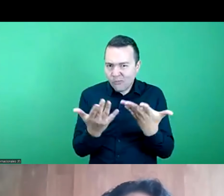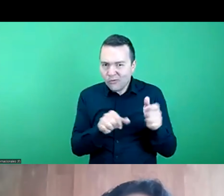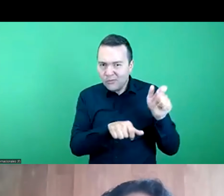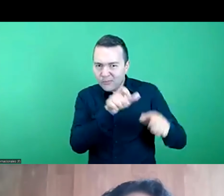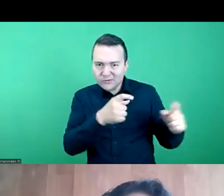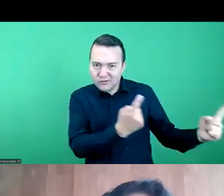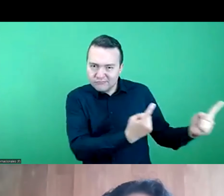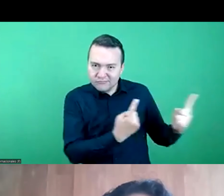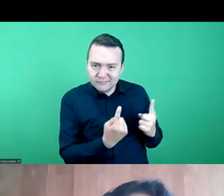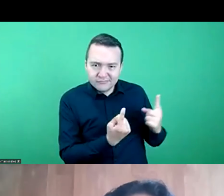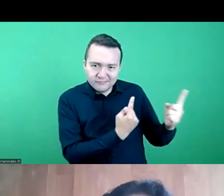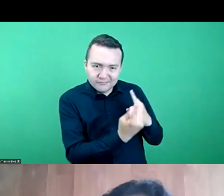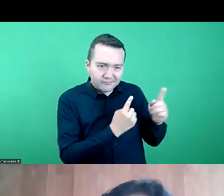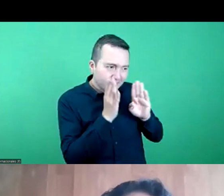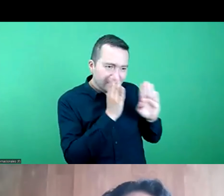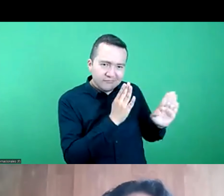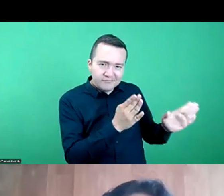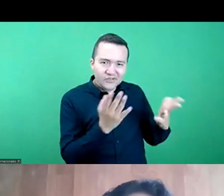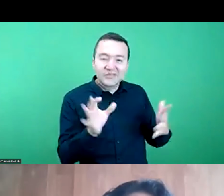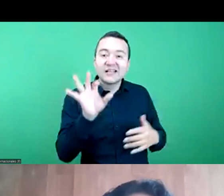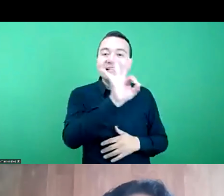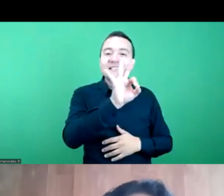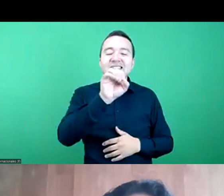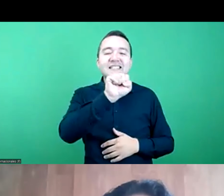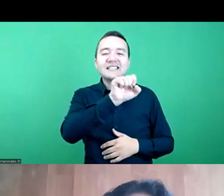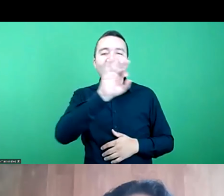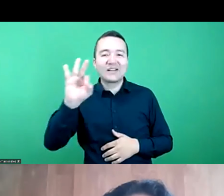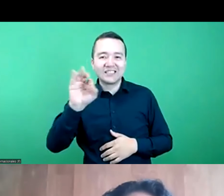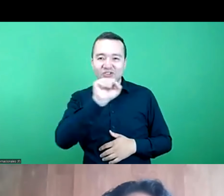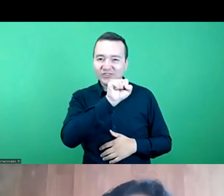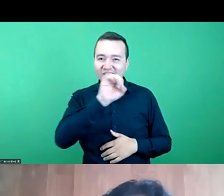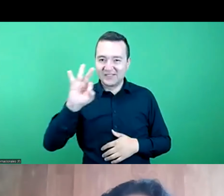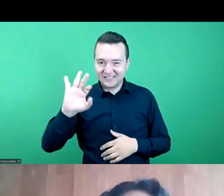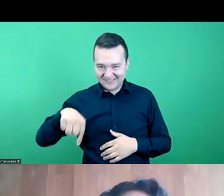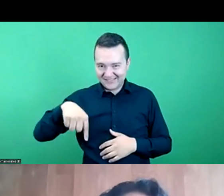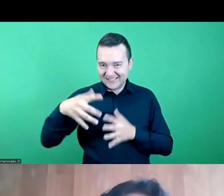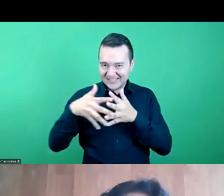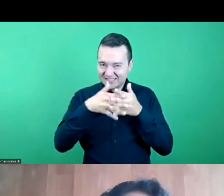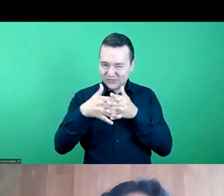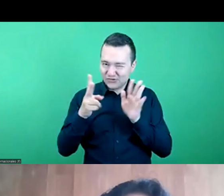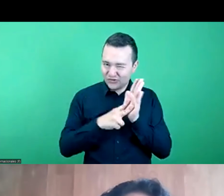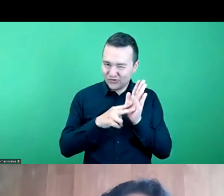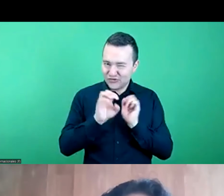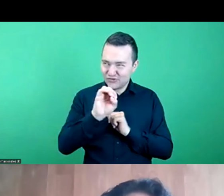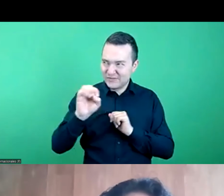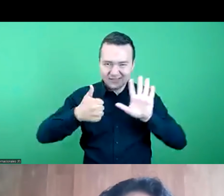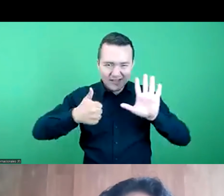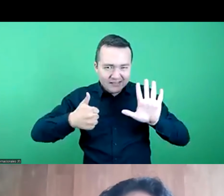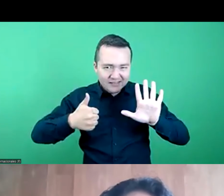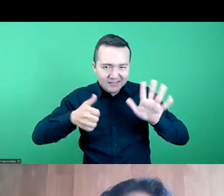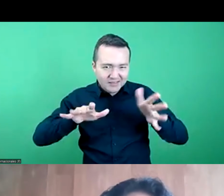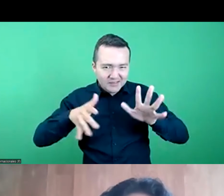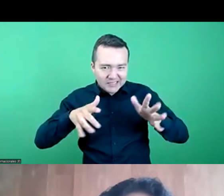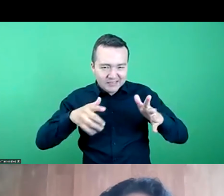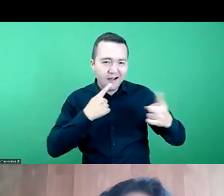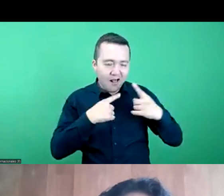en la ciudad de San Francisco, aquí en Estados Unidos, en el 2006. Y claro que se ha trabajado, tú has